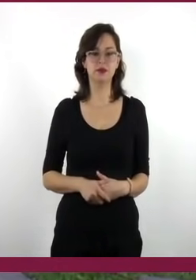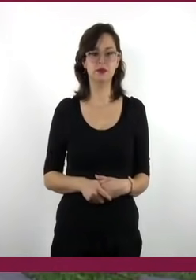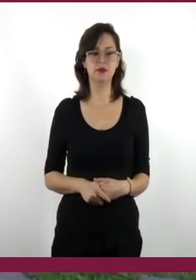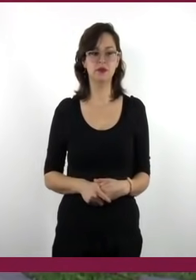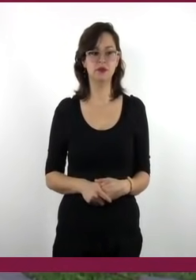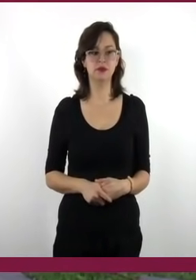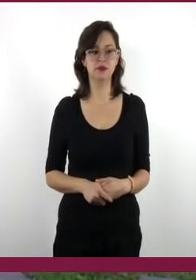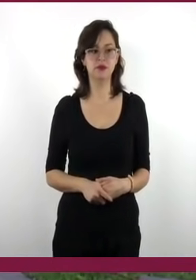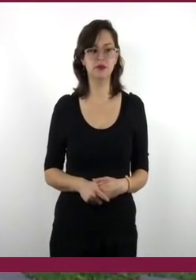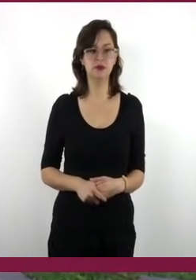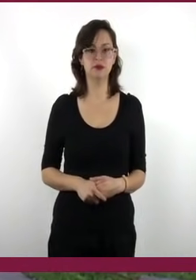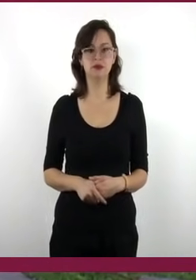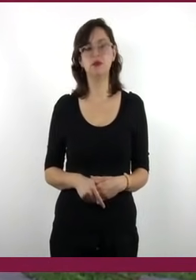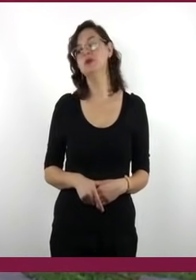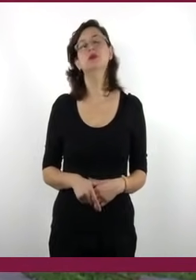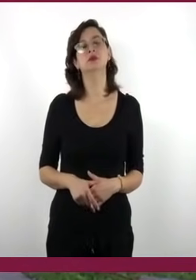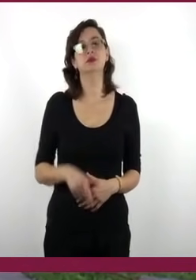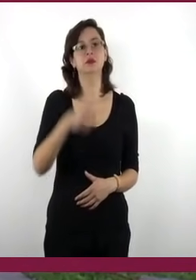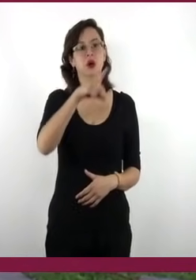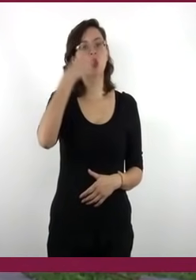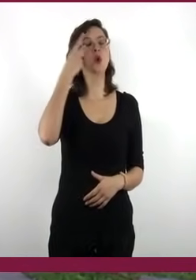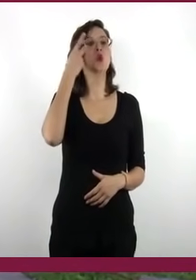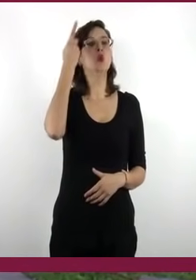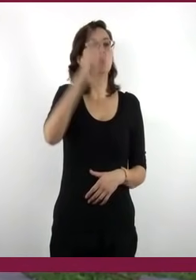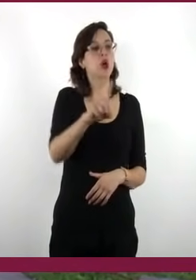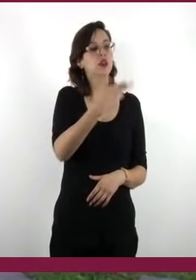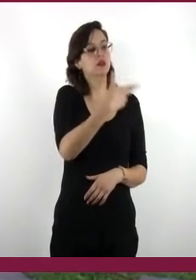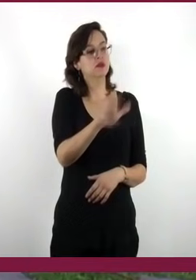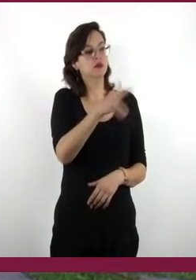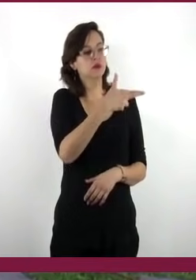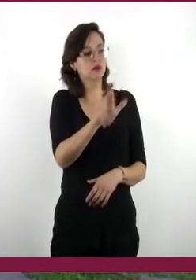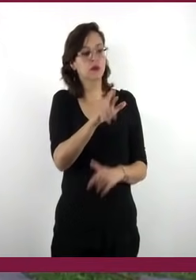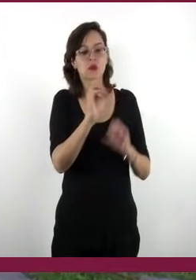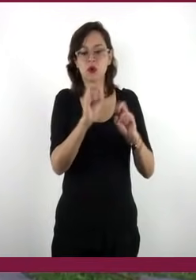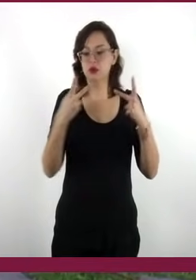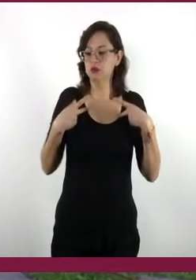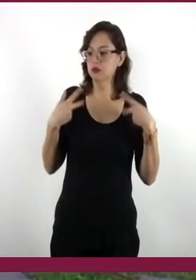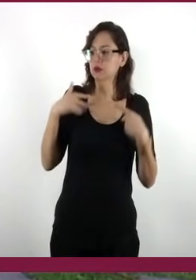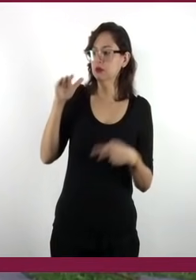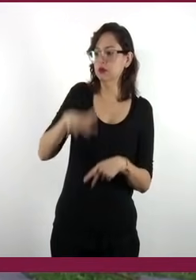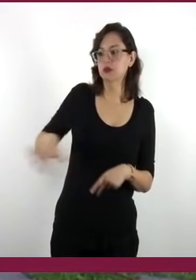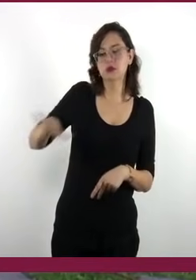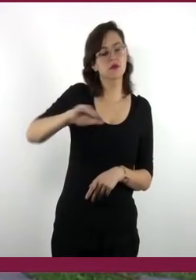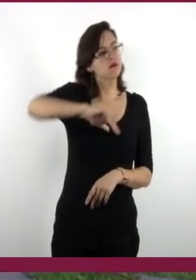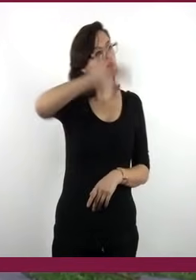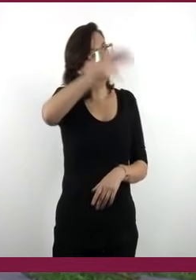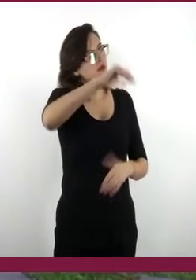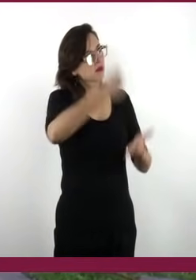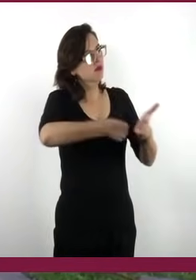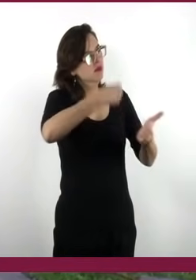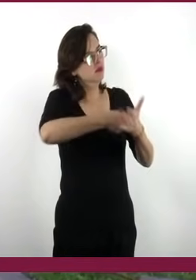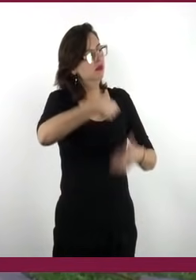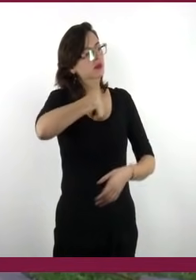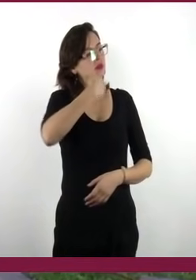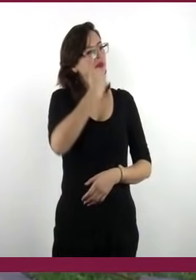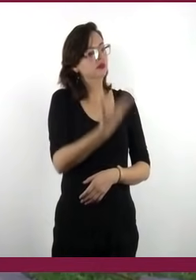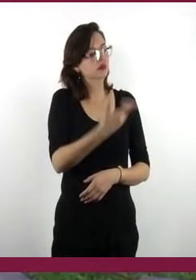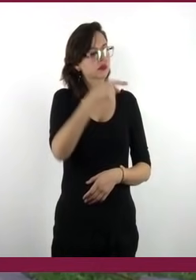¿qué es más fácil, convencer al dueño de un restaurante o a una persona que se ponga a exigir que le den productos biodegradables? Mateo.